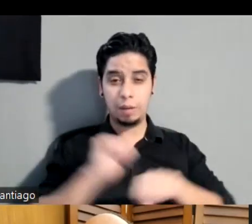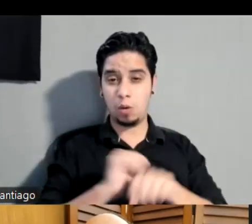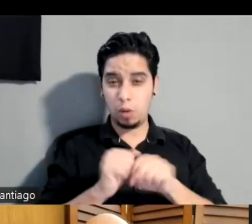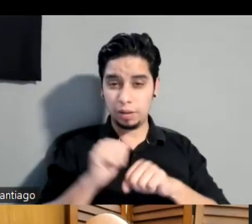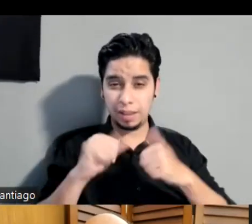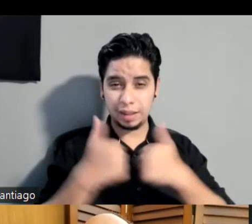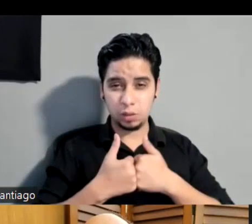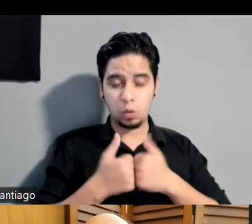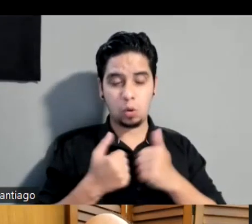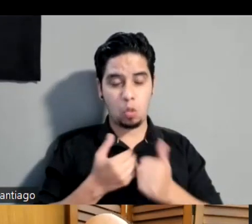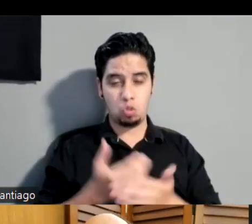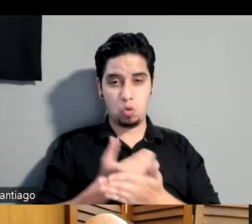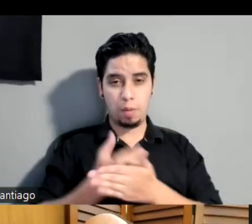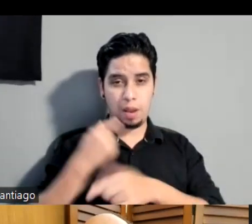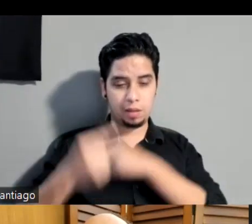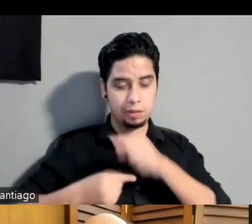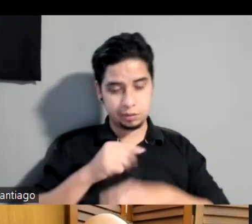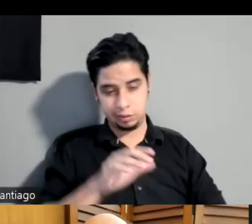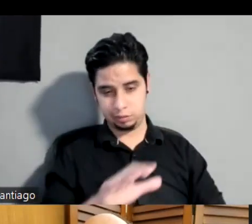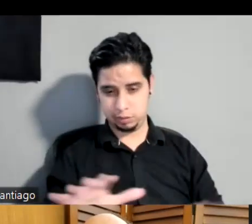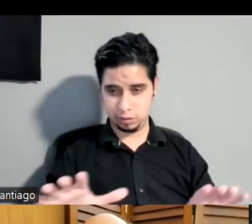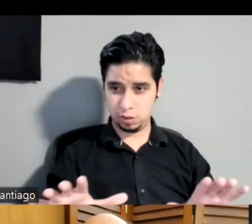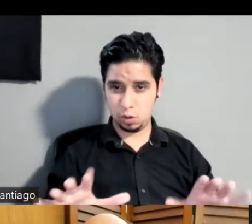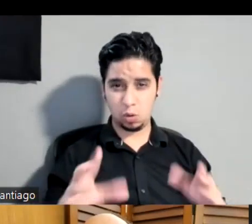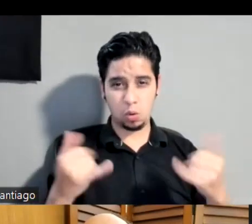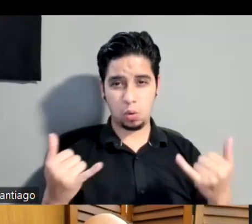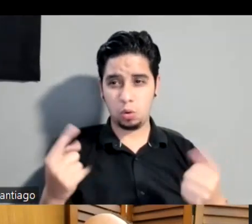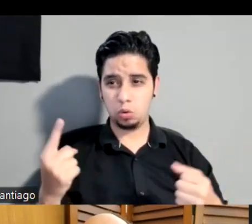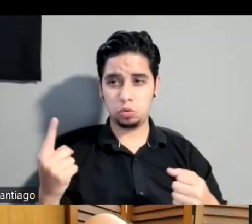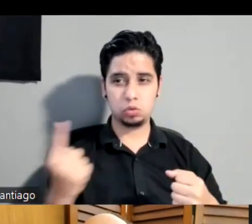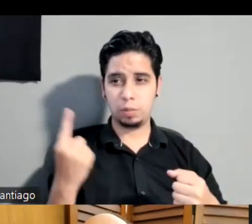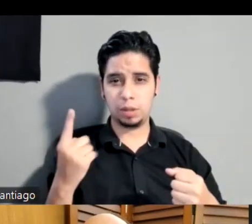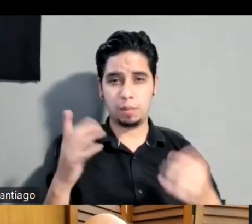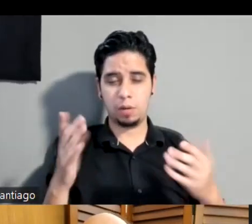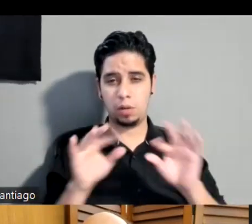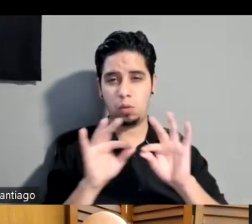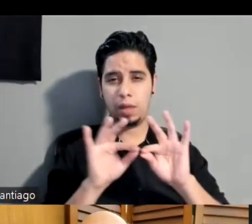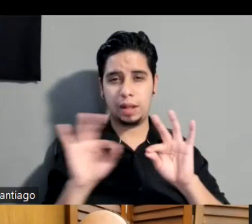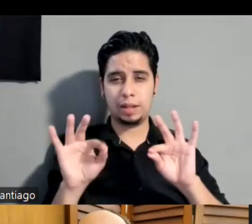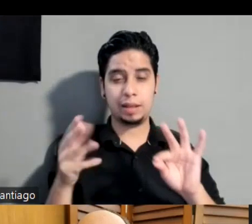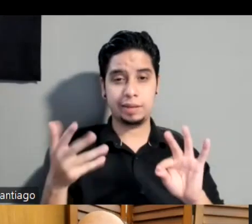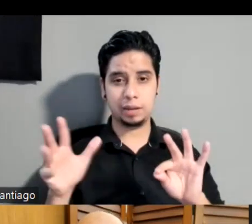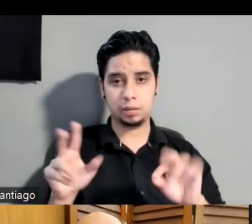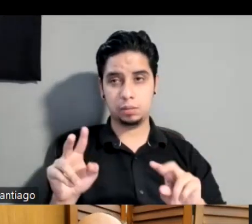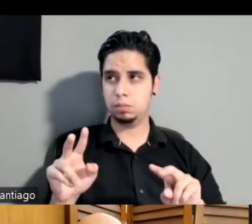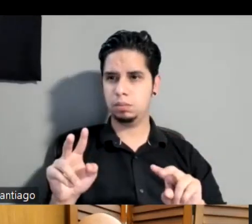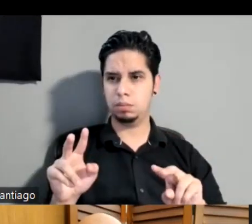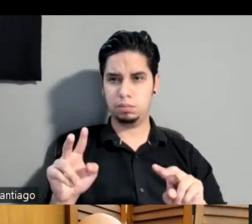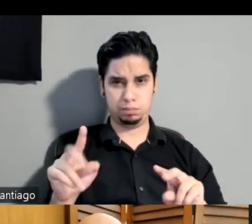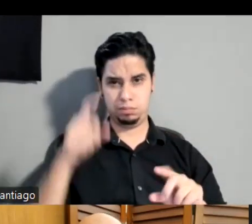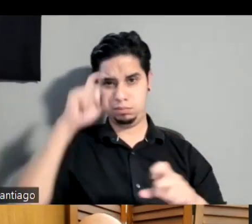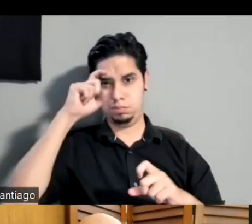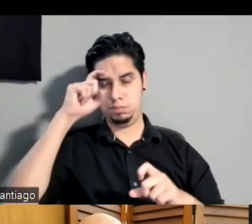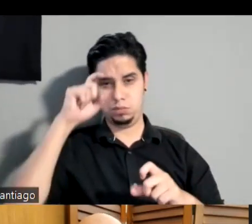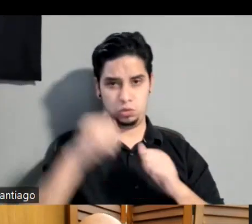a nuevas generaciones, donde yo le digo, hoy solamente vamos a hacer esta línea. Y ellos, ¿pero es que puedo hacer